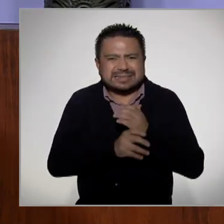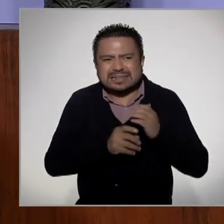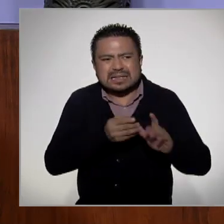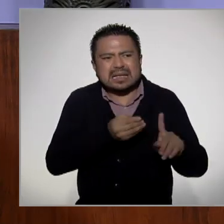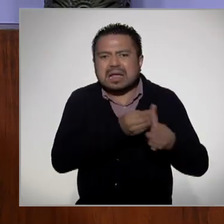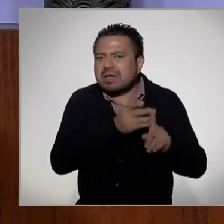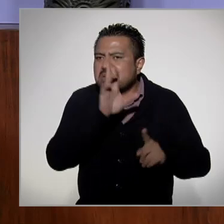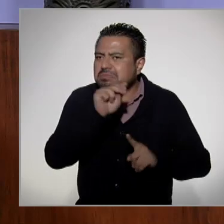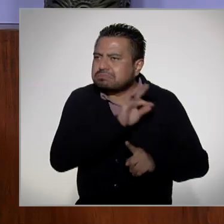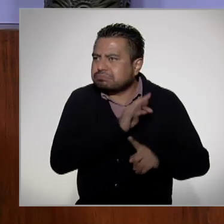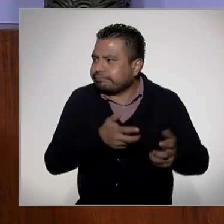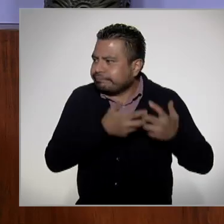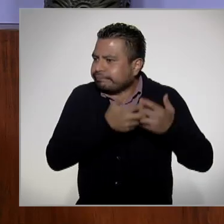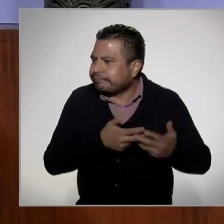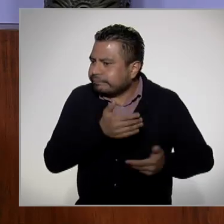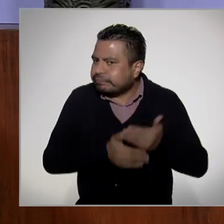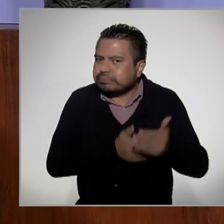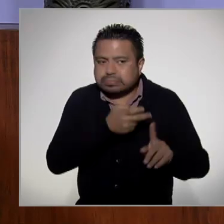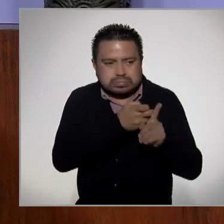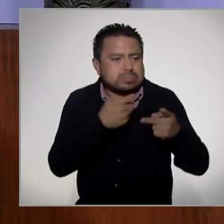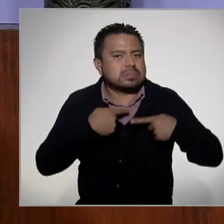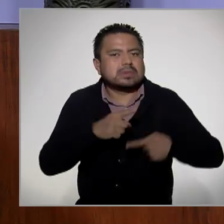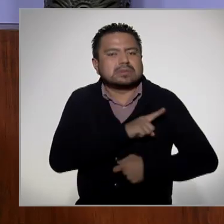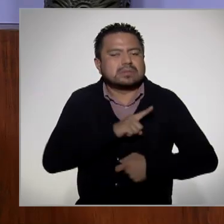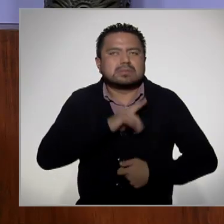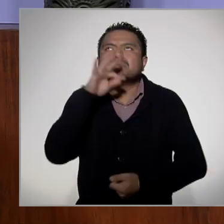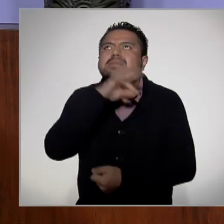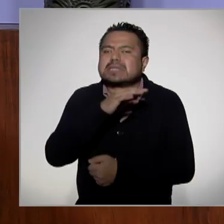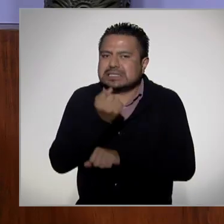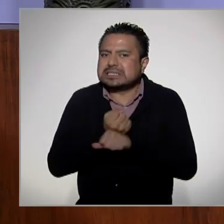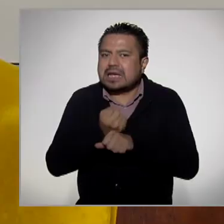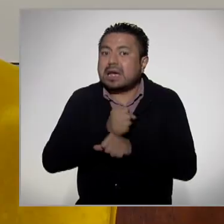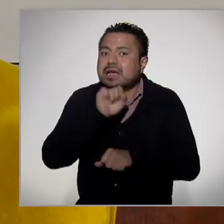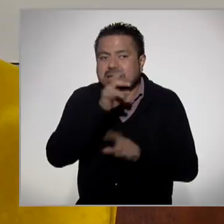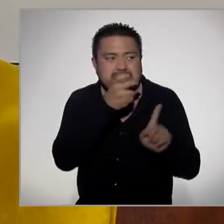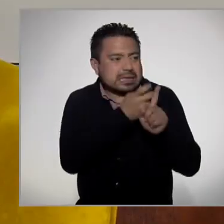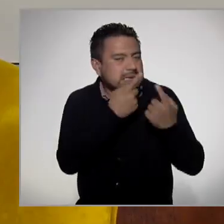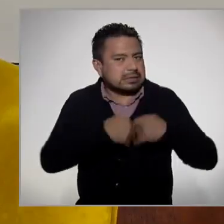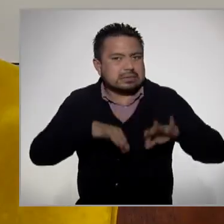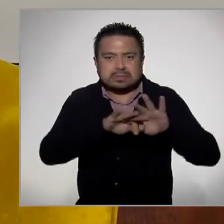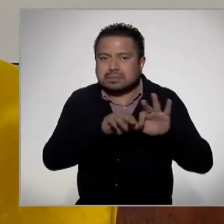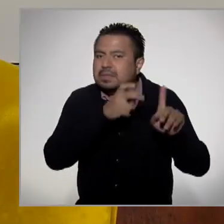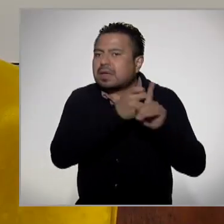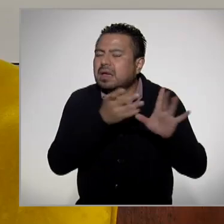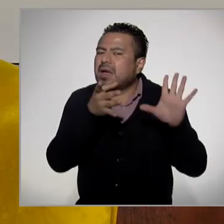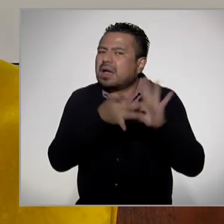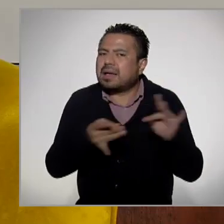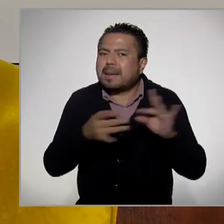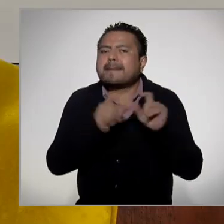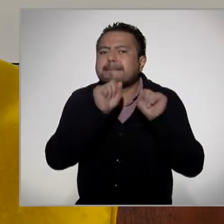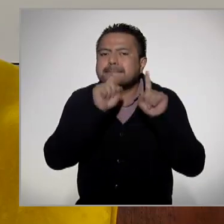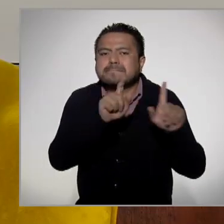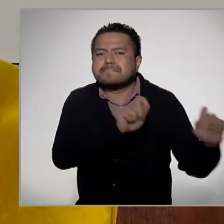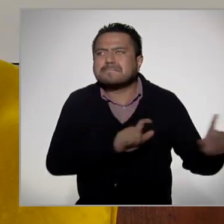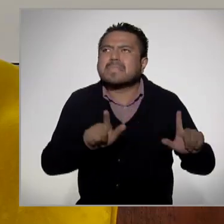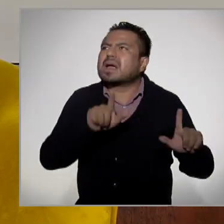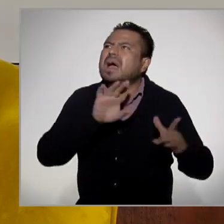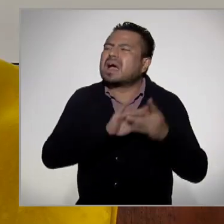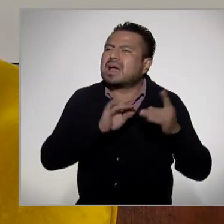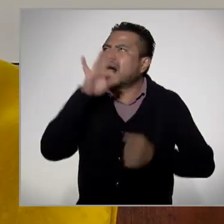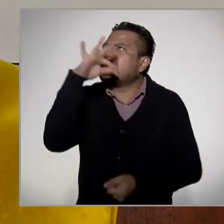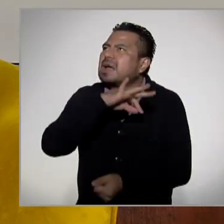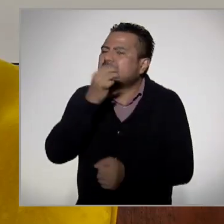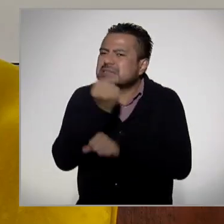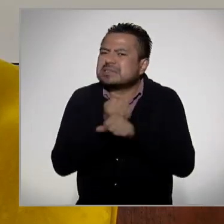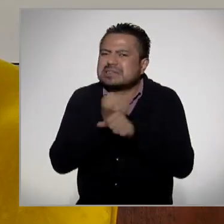médula ósea no va a producir y en estos pacientes pues hay que transfundir pero eso es importante entonces esto y hemos platicado también programas de transfusión los hemos visto aquí